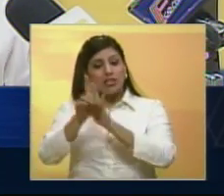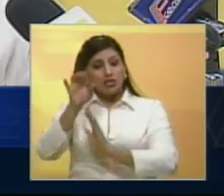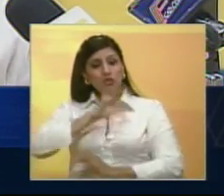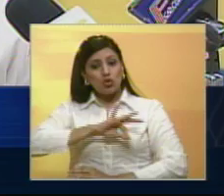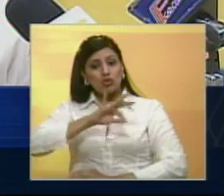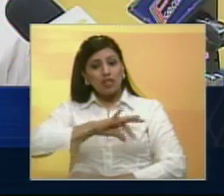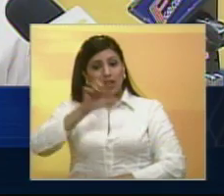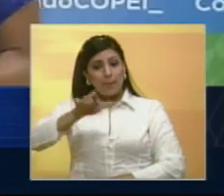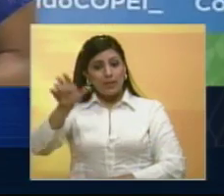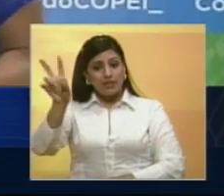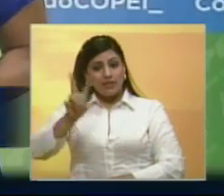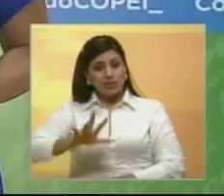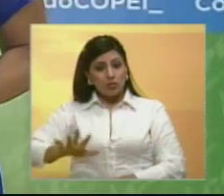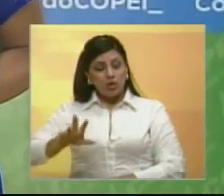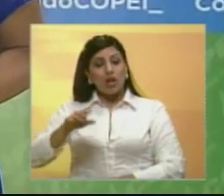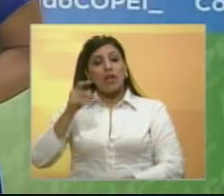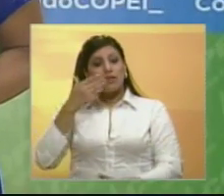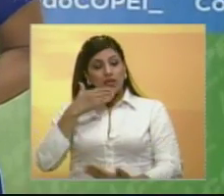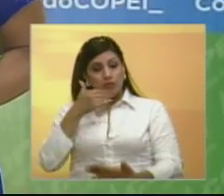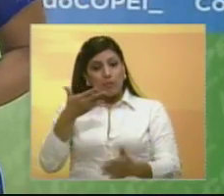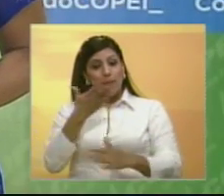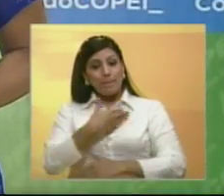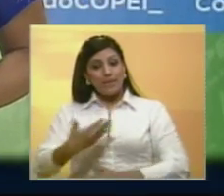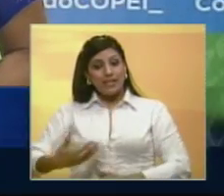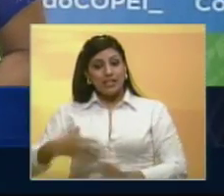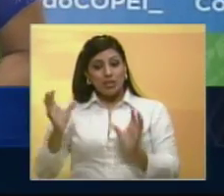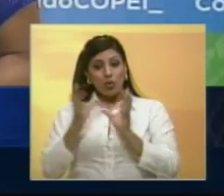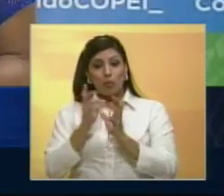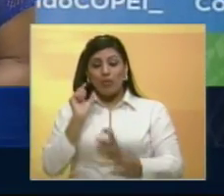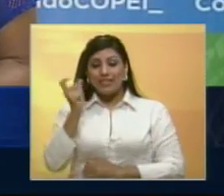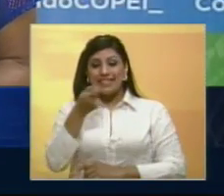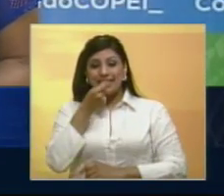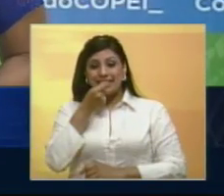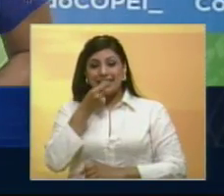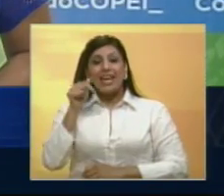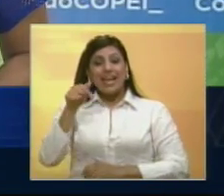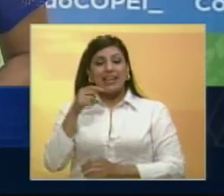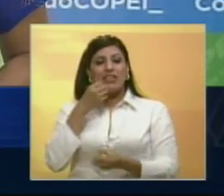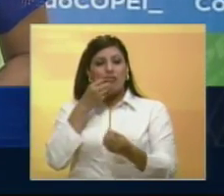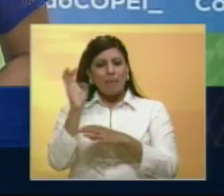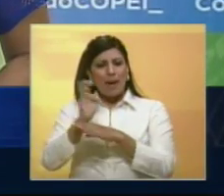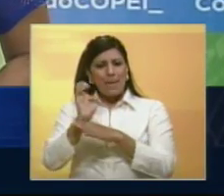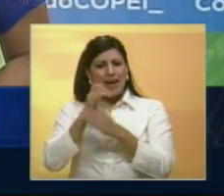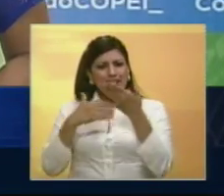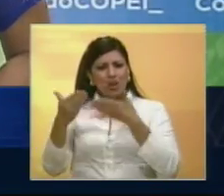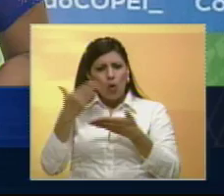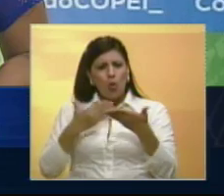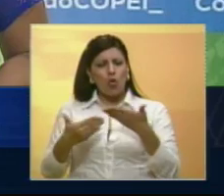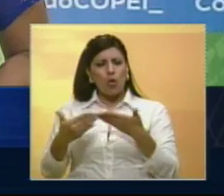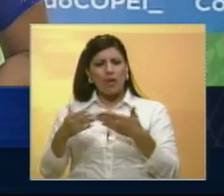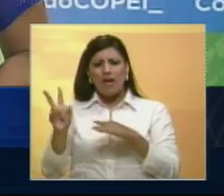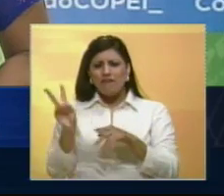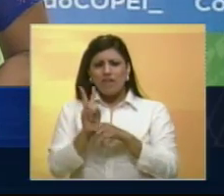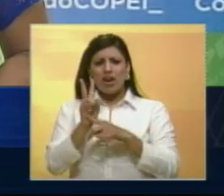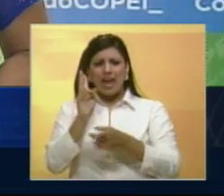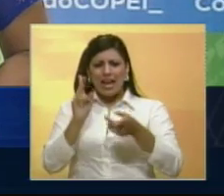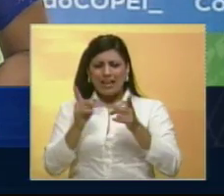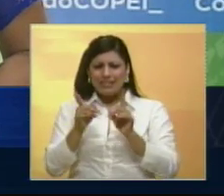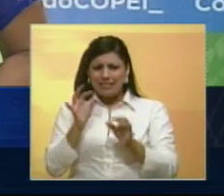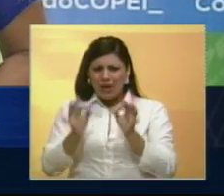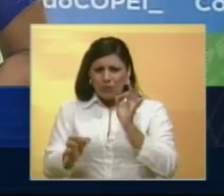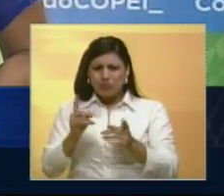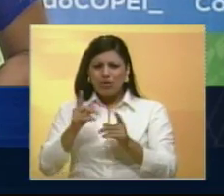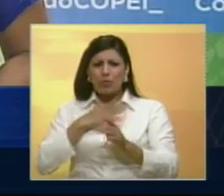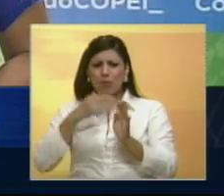de los venezolanos. Para Roberto Enríquez, presidente del partido COPEI, este decreto de emergencia económica viola varias